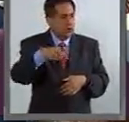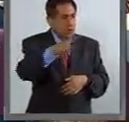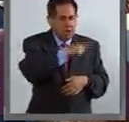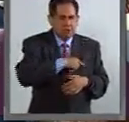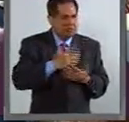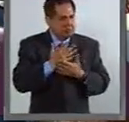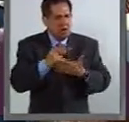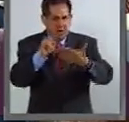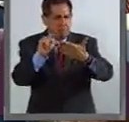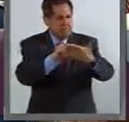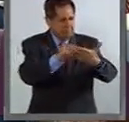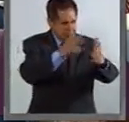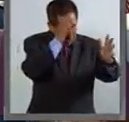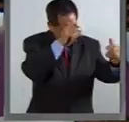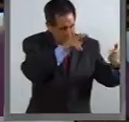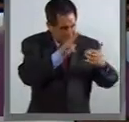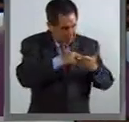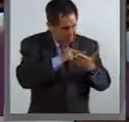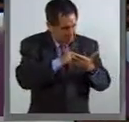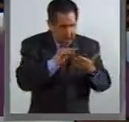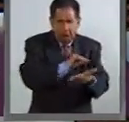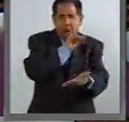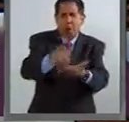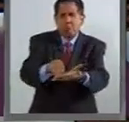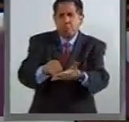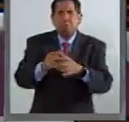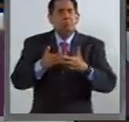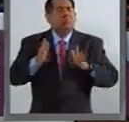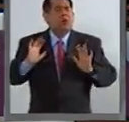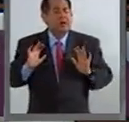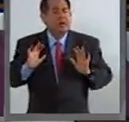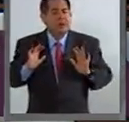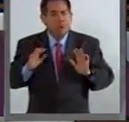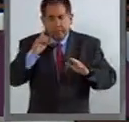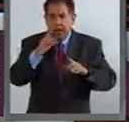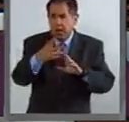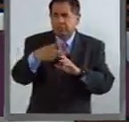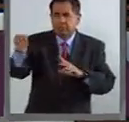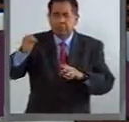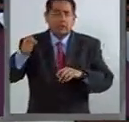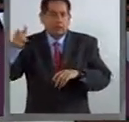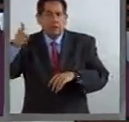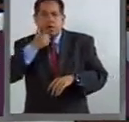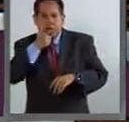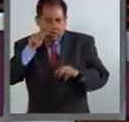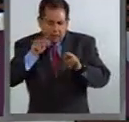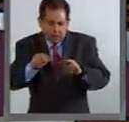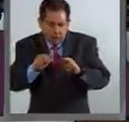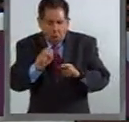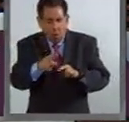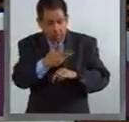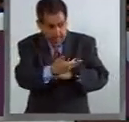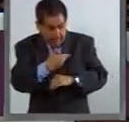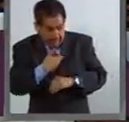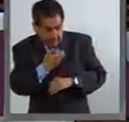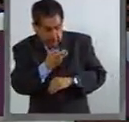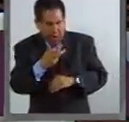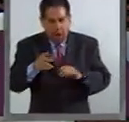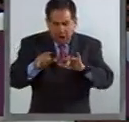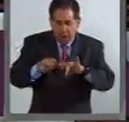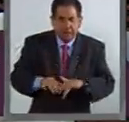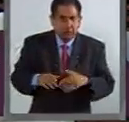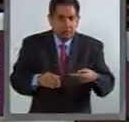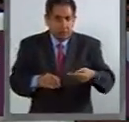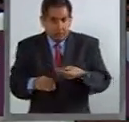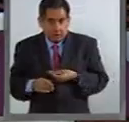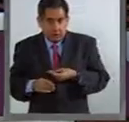una petición para que ésta sea puesta en el portal que administra el Parlamento. Si esta petición al